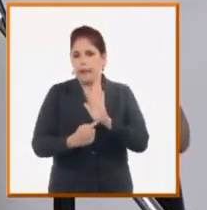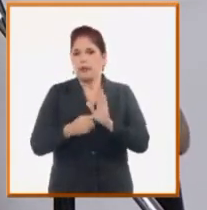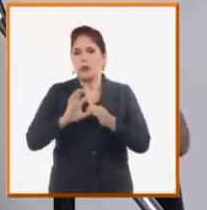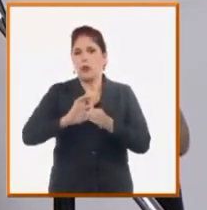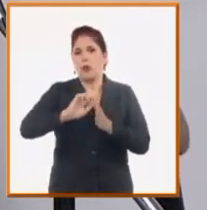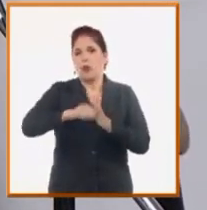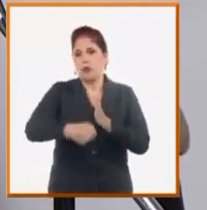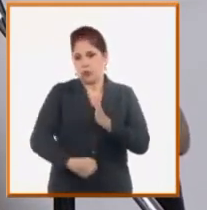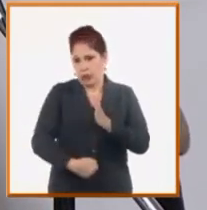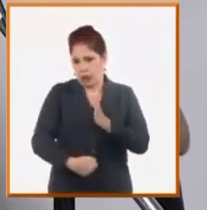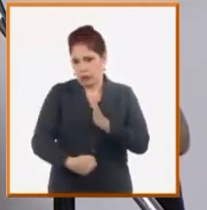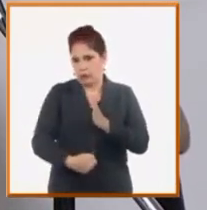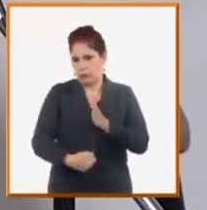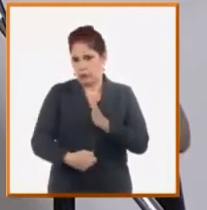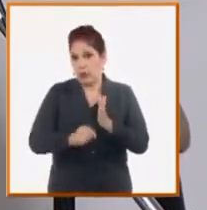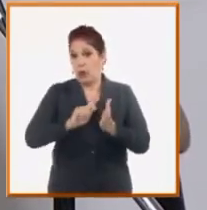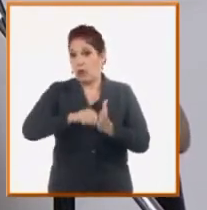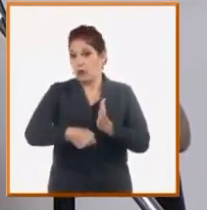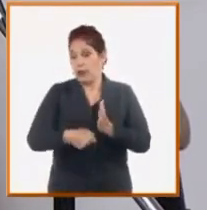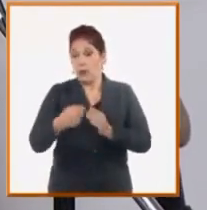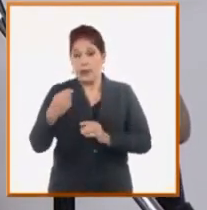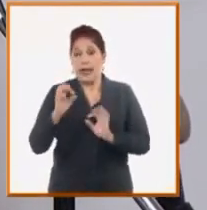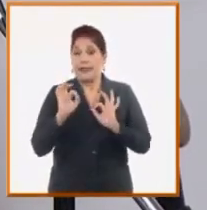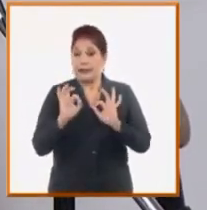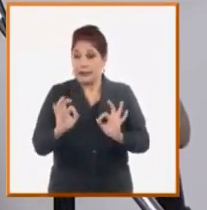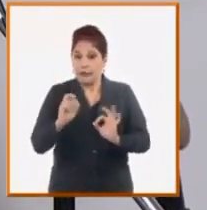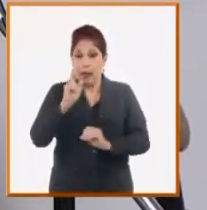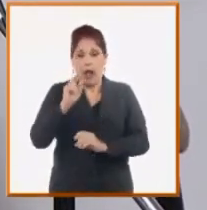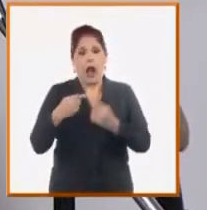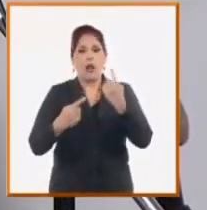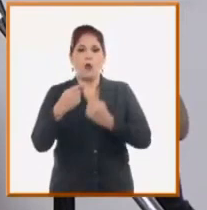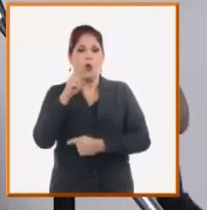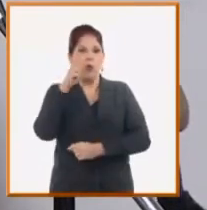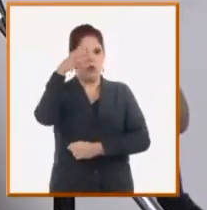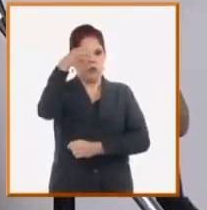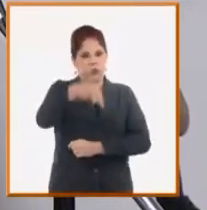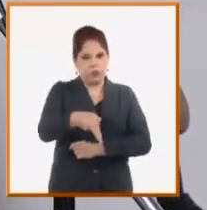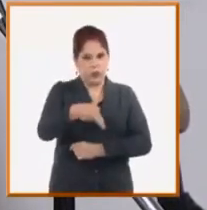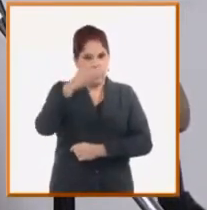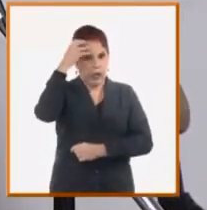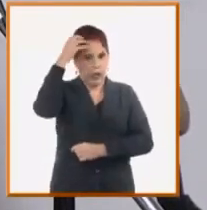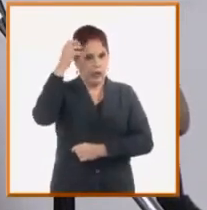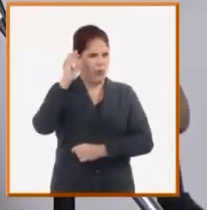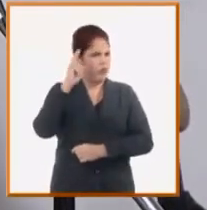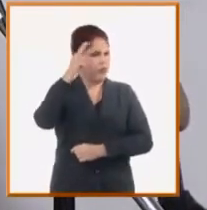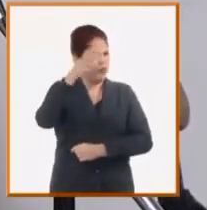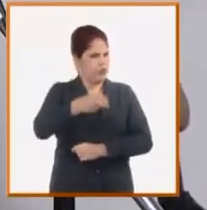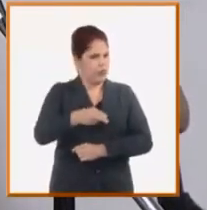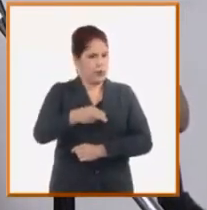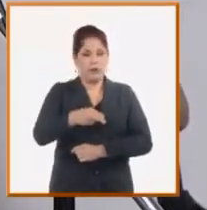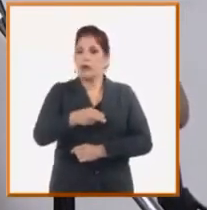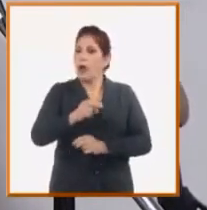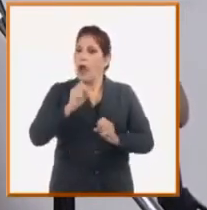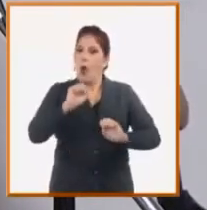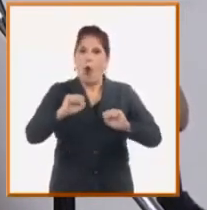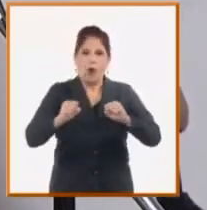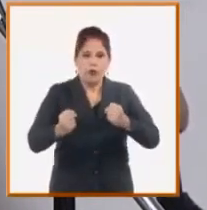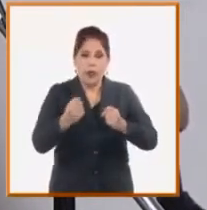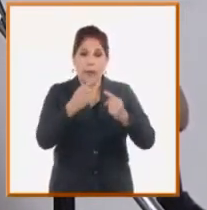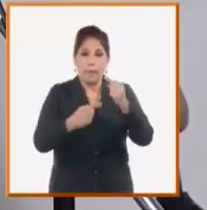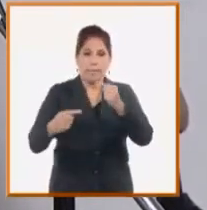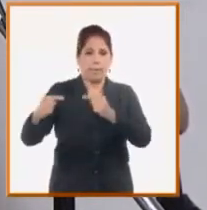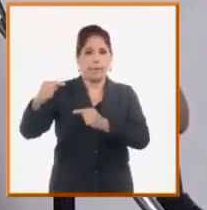contratación. Esa indicación precisa que tienen algunas entidades estatales de algunos sistemas de realizar con